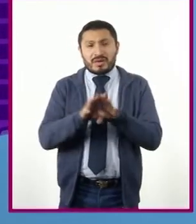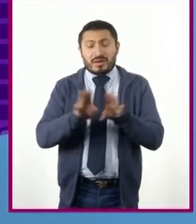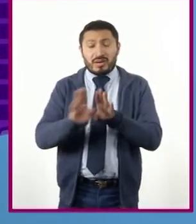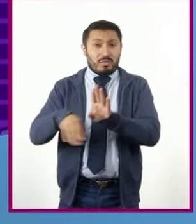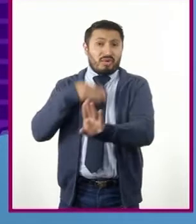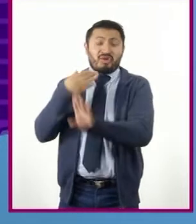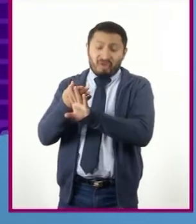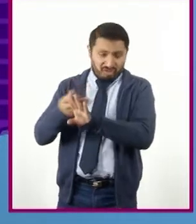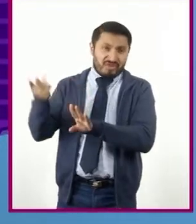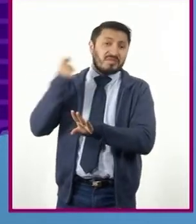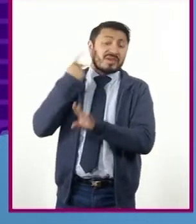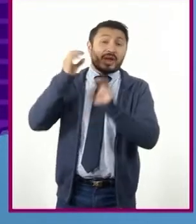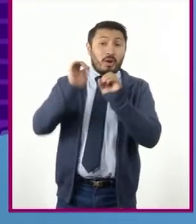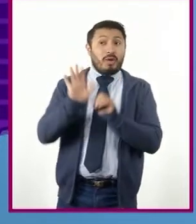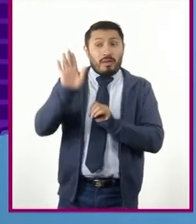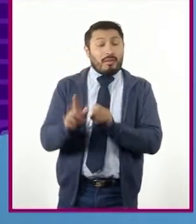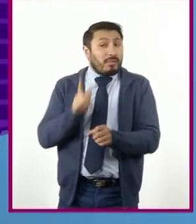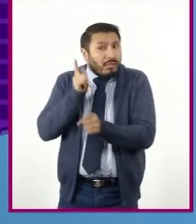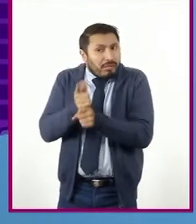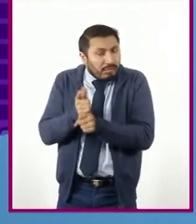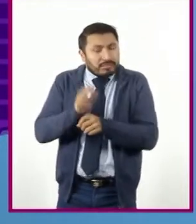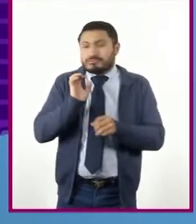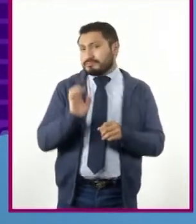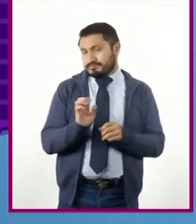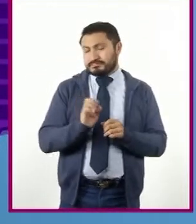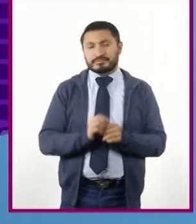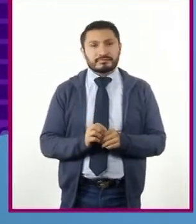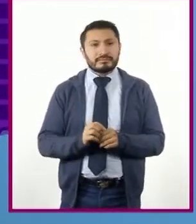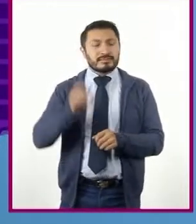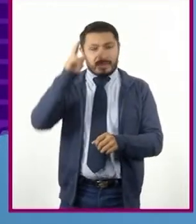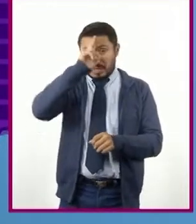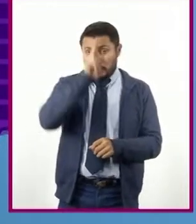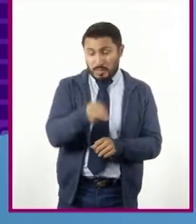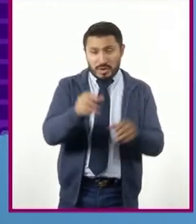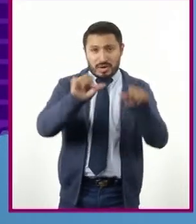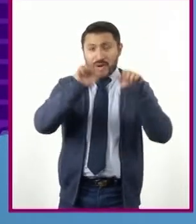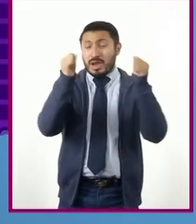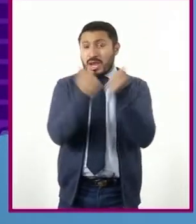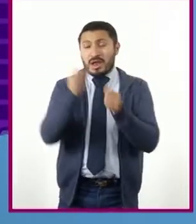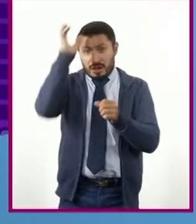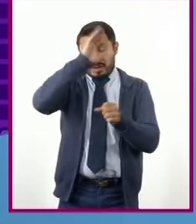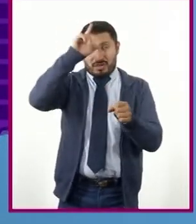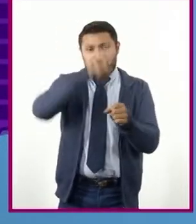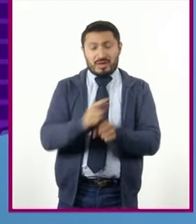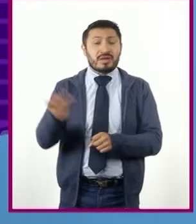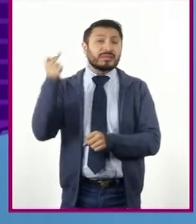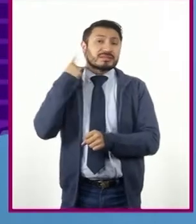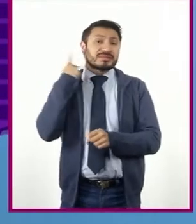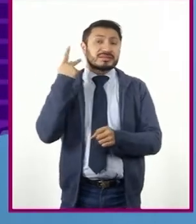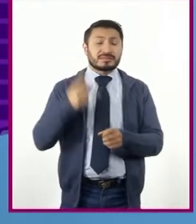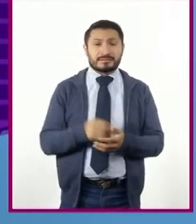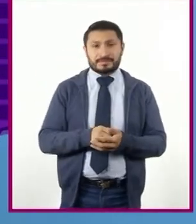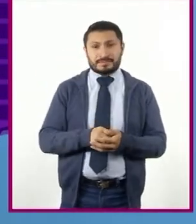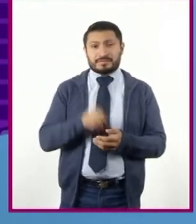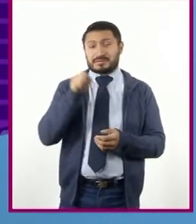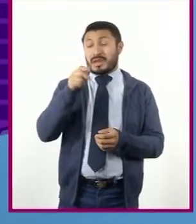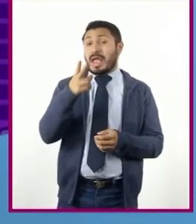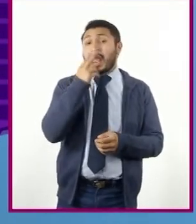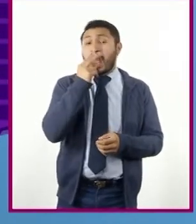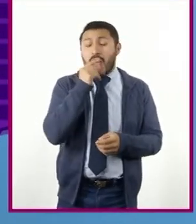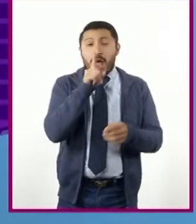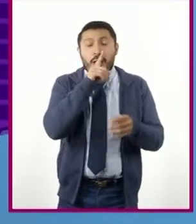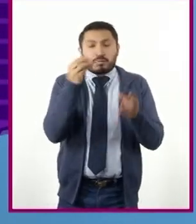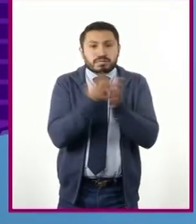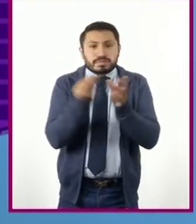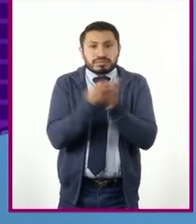políticos o parecer sospechoso. Se prohibieron las asociaciones culturales y políticas. Una policía